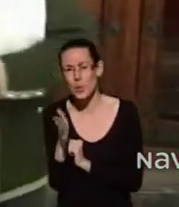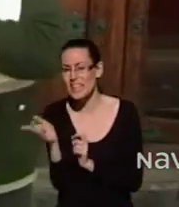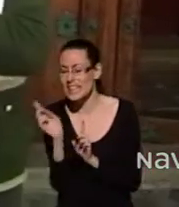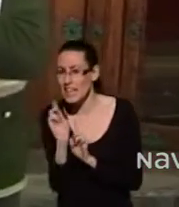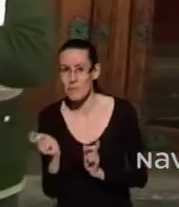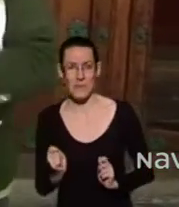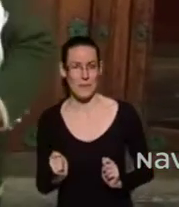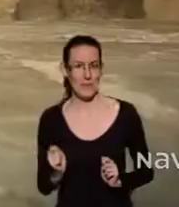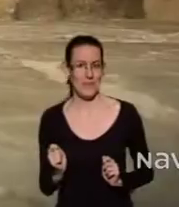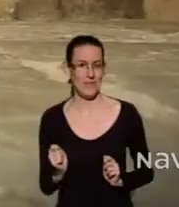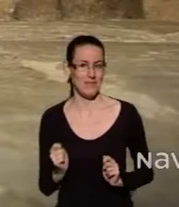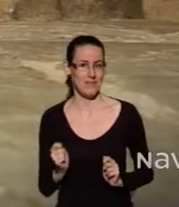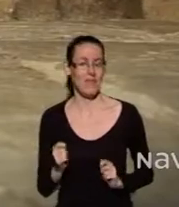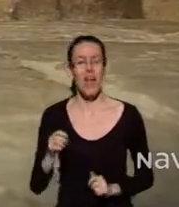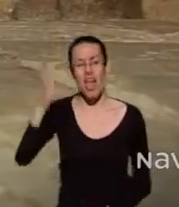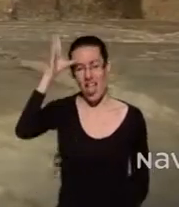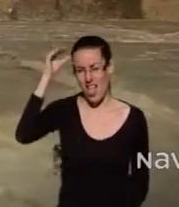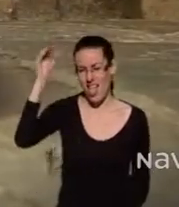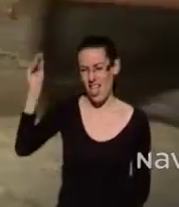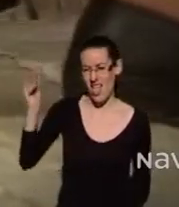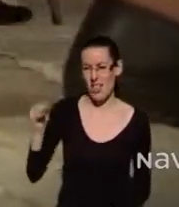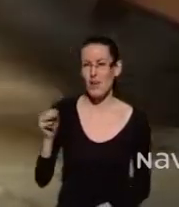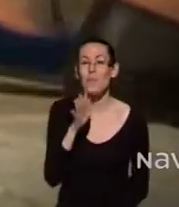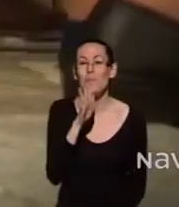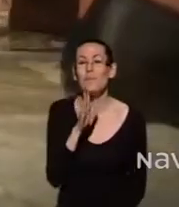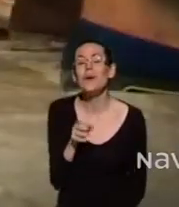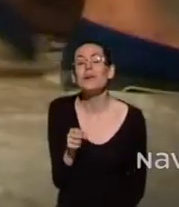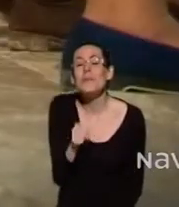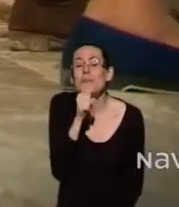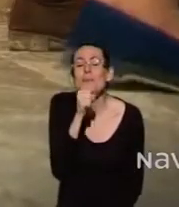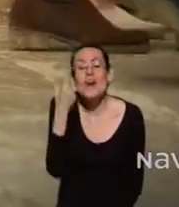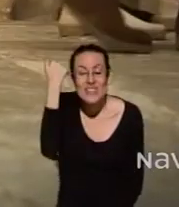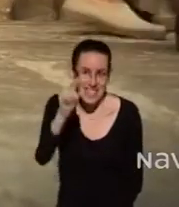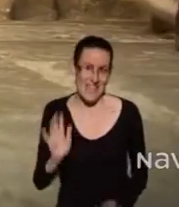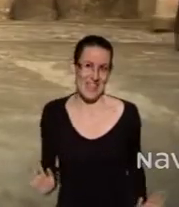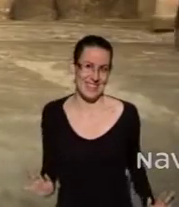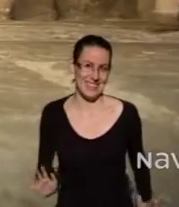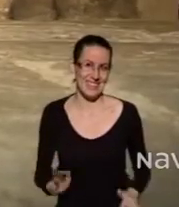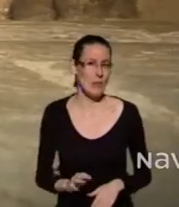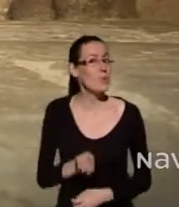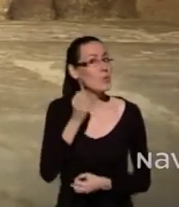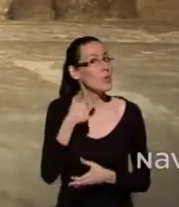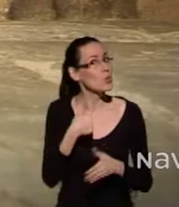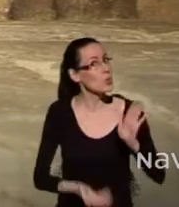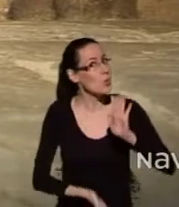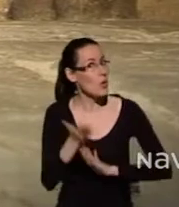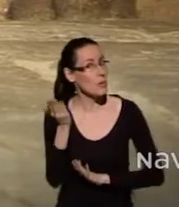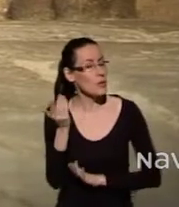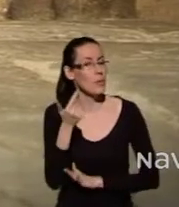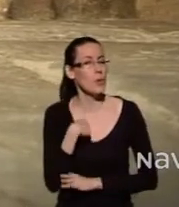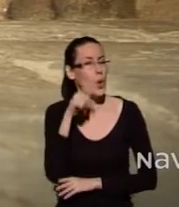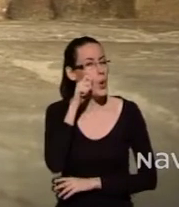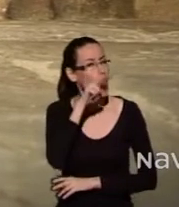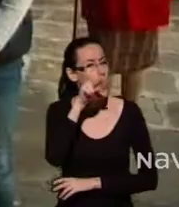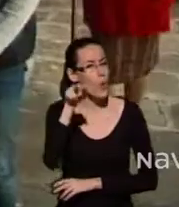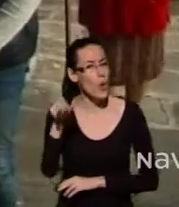vete donde estén los mayores. Los mayores, fuente de sabiduría. Claro. Bueno, pues nada, yo me voy, que voy a seguir